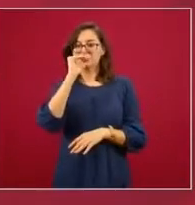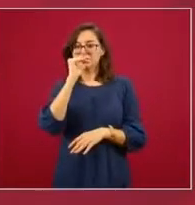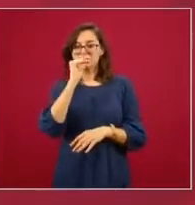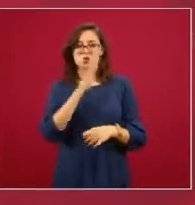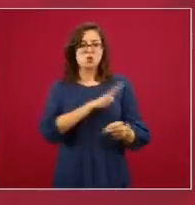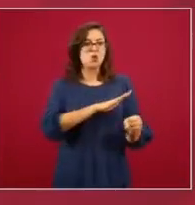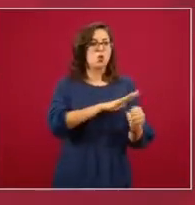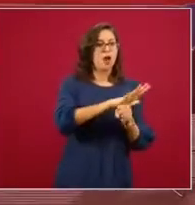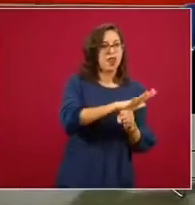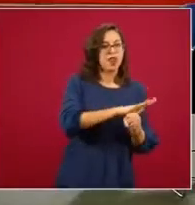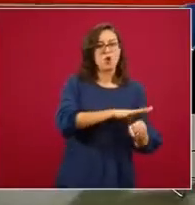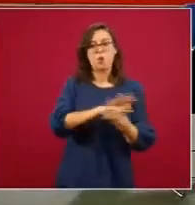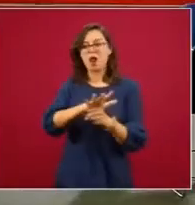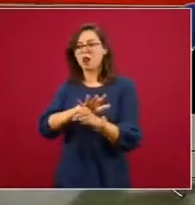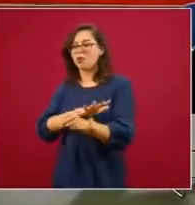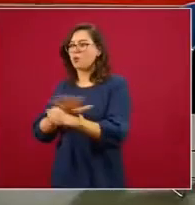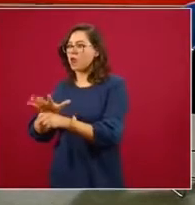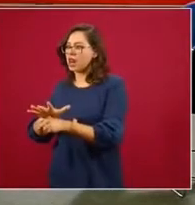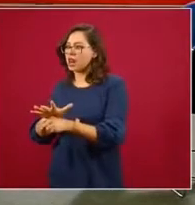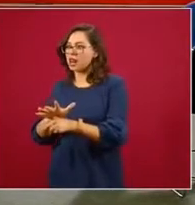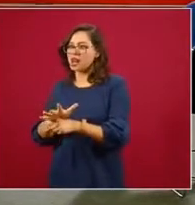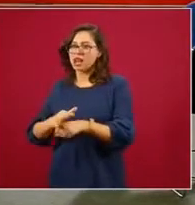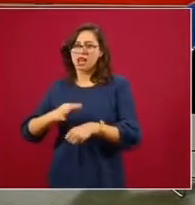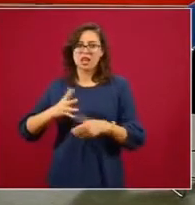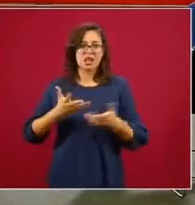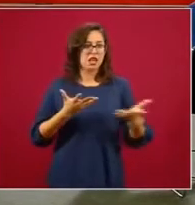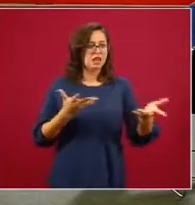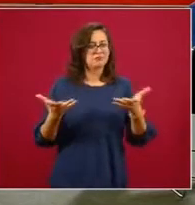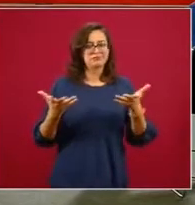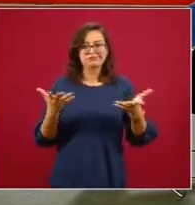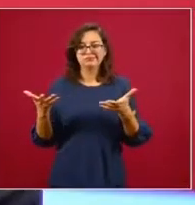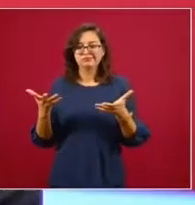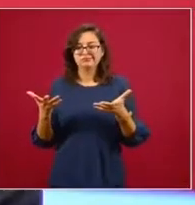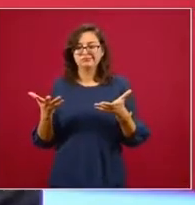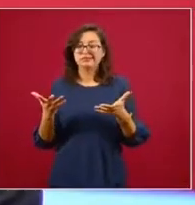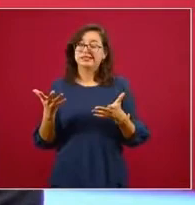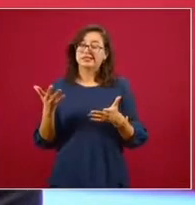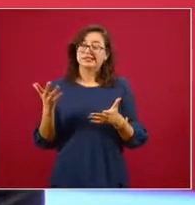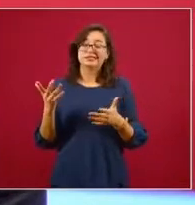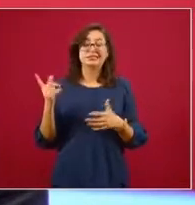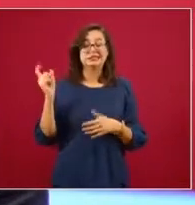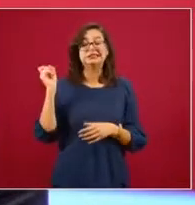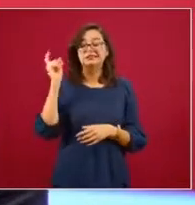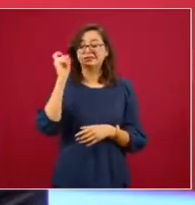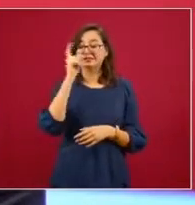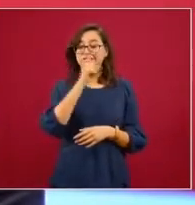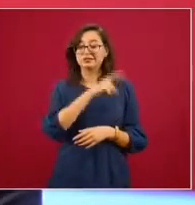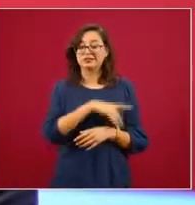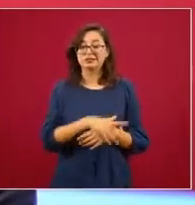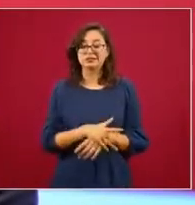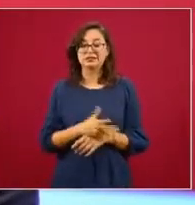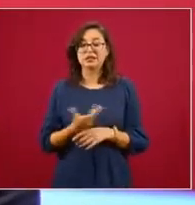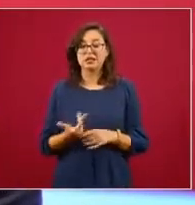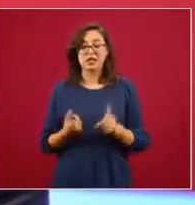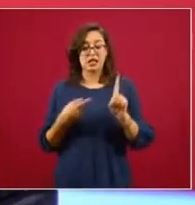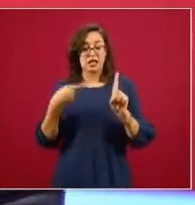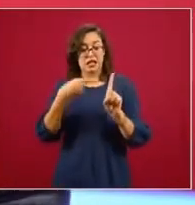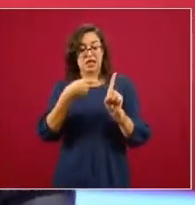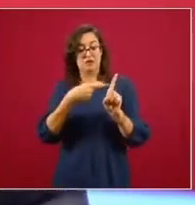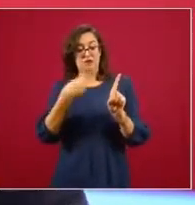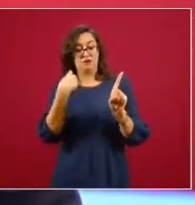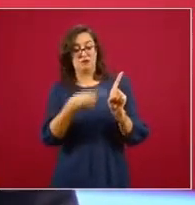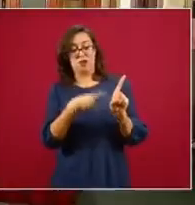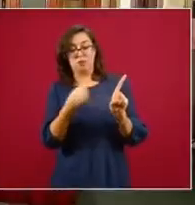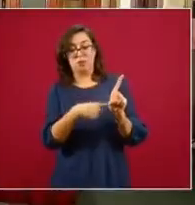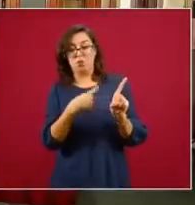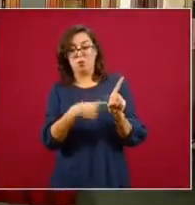cuál fue la probable carga viral efectiva, no que tenían quienes rodeaban a la persona, sino